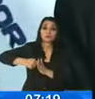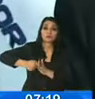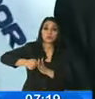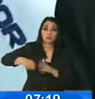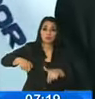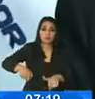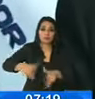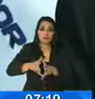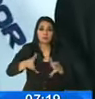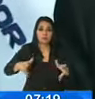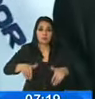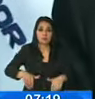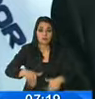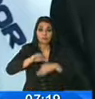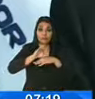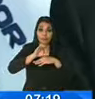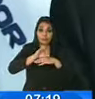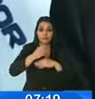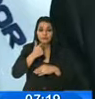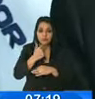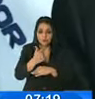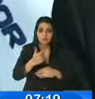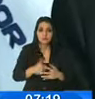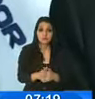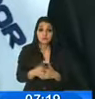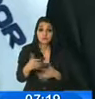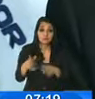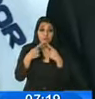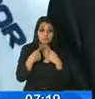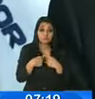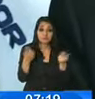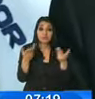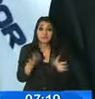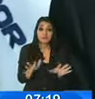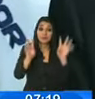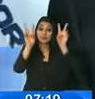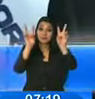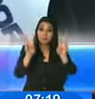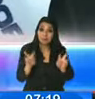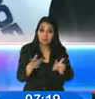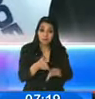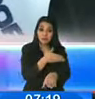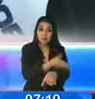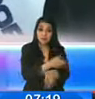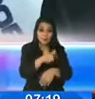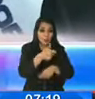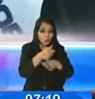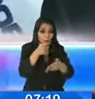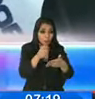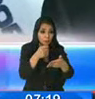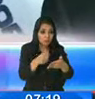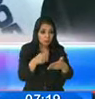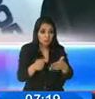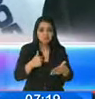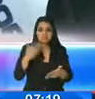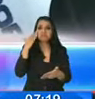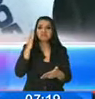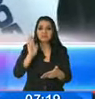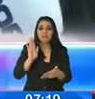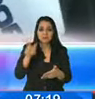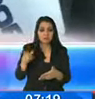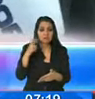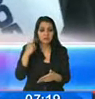Estado ha establecido su pronunciamiento en el cual creemos y estamos convencidos que nos dan